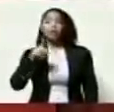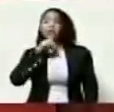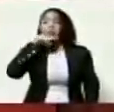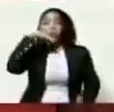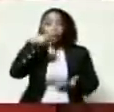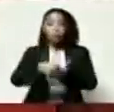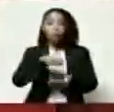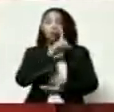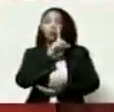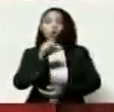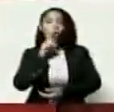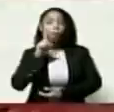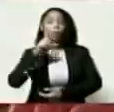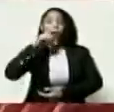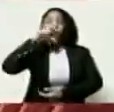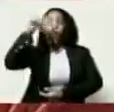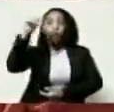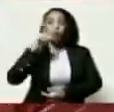Maduro.